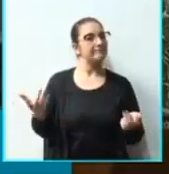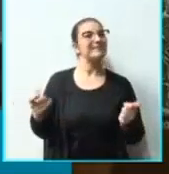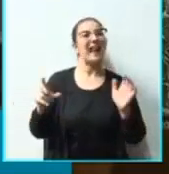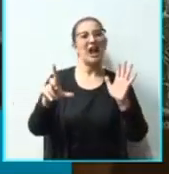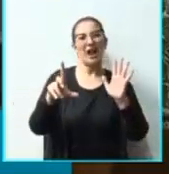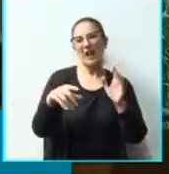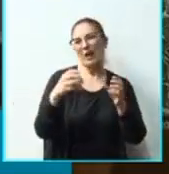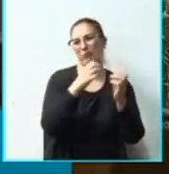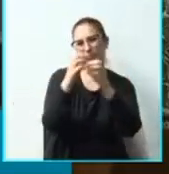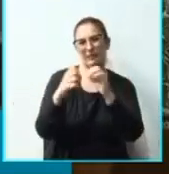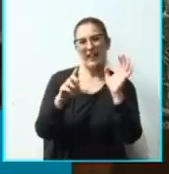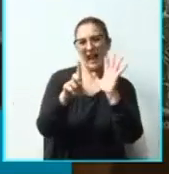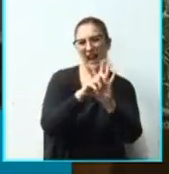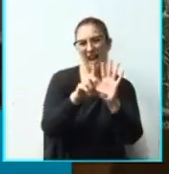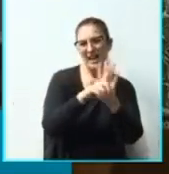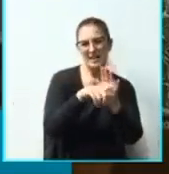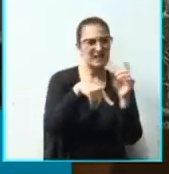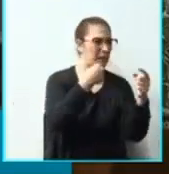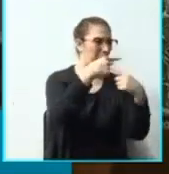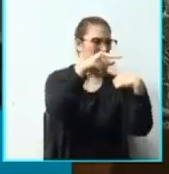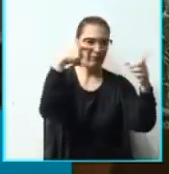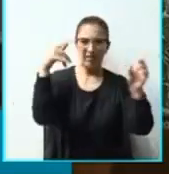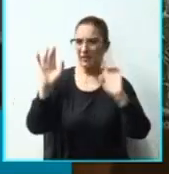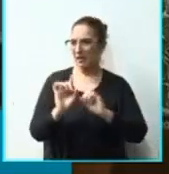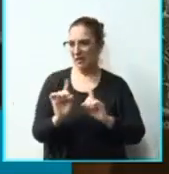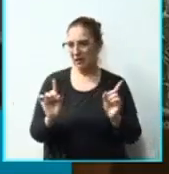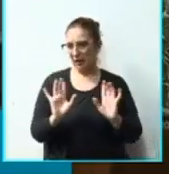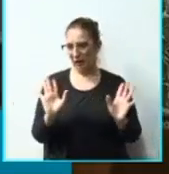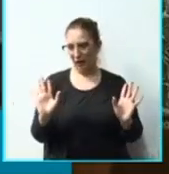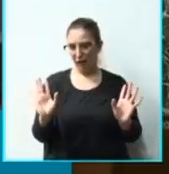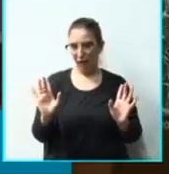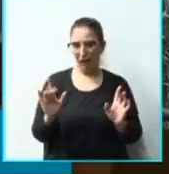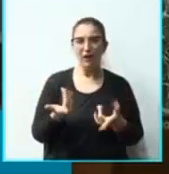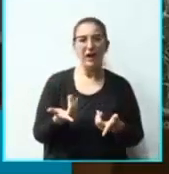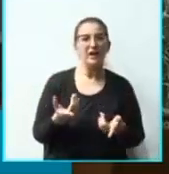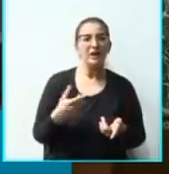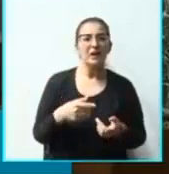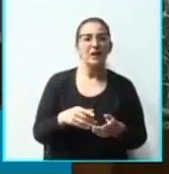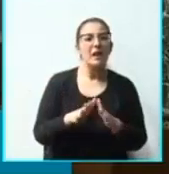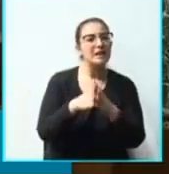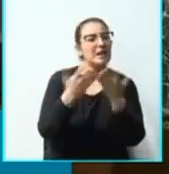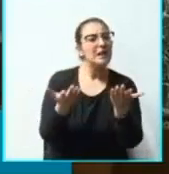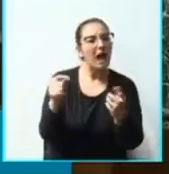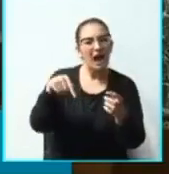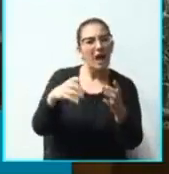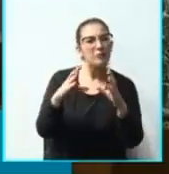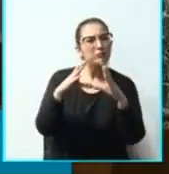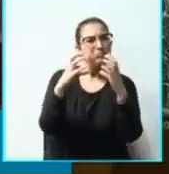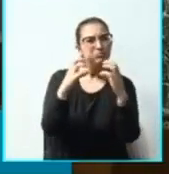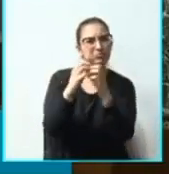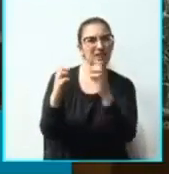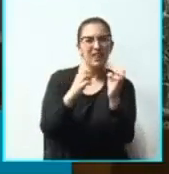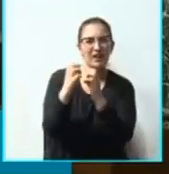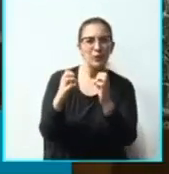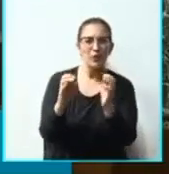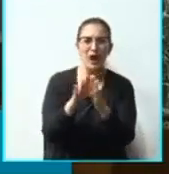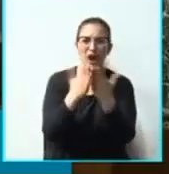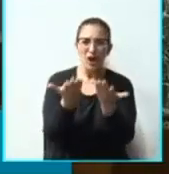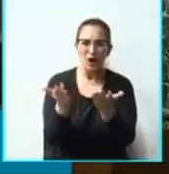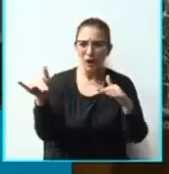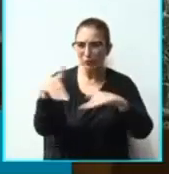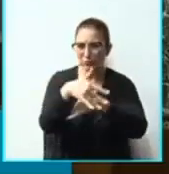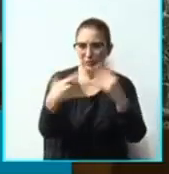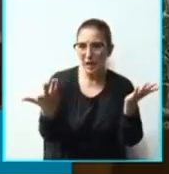incluso acá se discute un código urbanístico y después votamos todos los días una ley distinta. Entonces nos debemos un debate profundo que sea